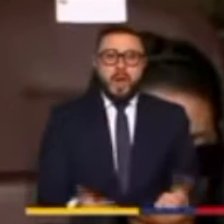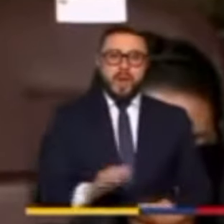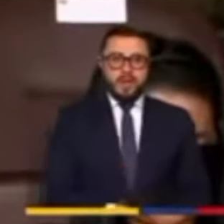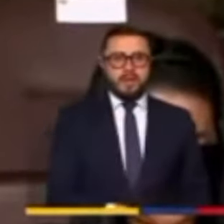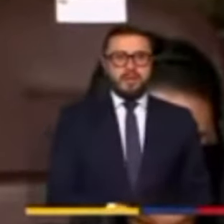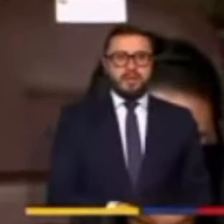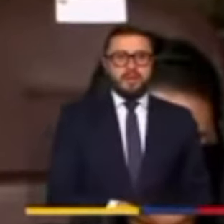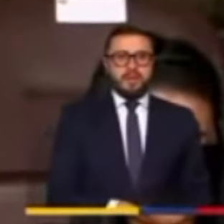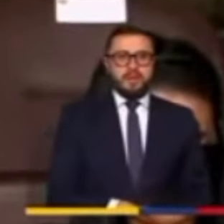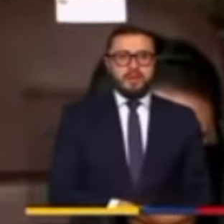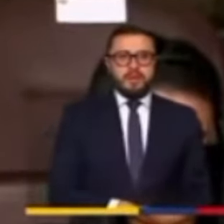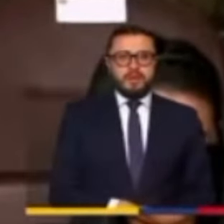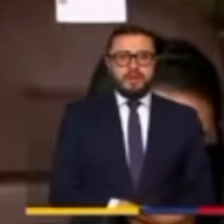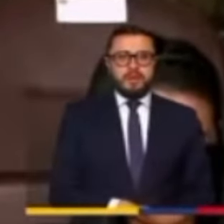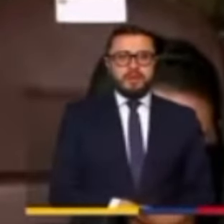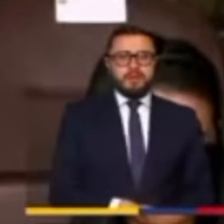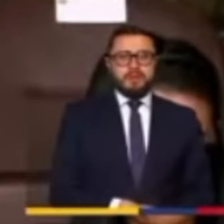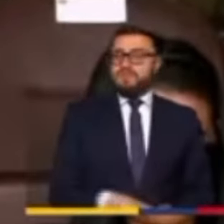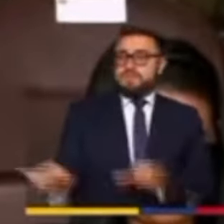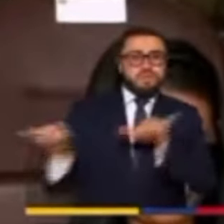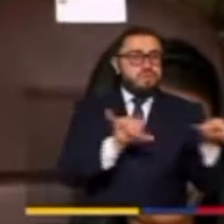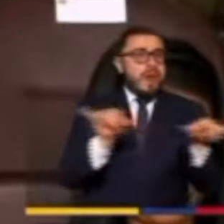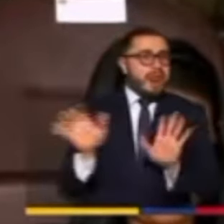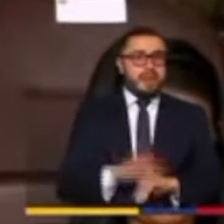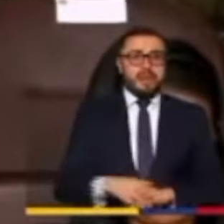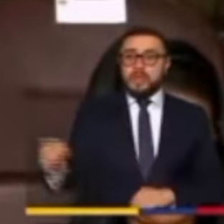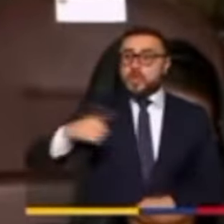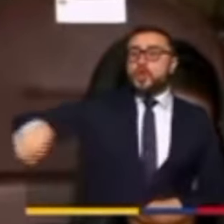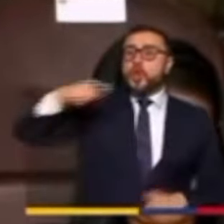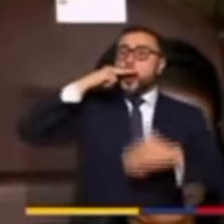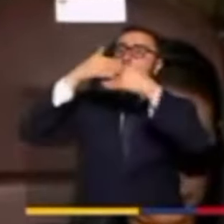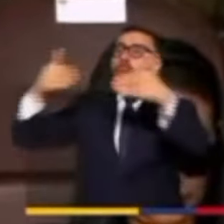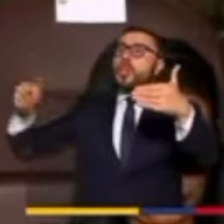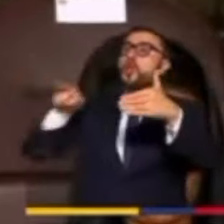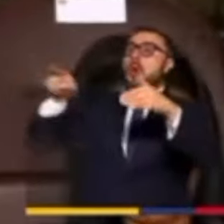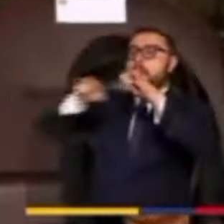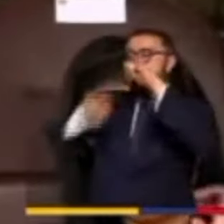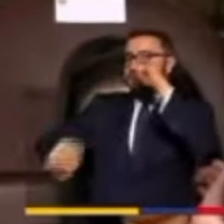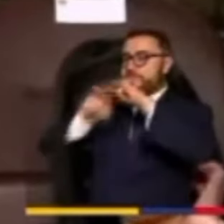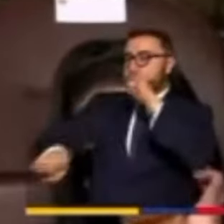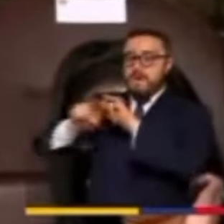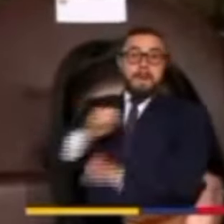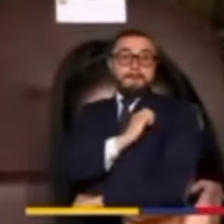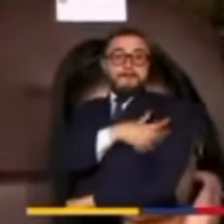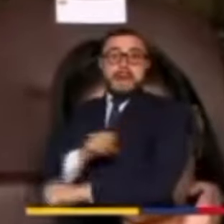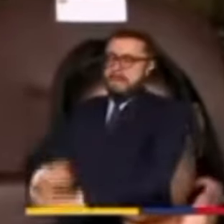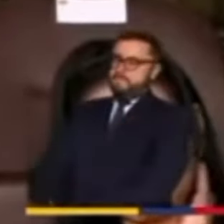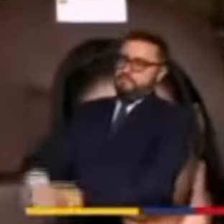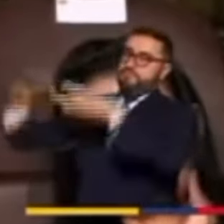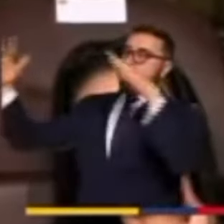A lo Goebbels, hoy solo está quienes bombardean niños en Palestina.